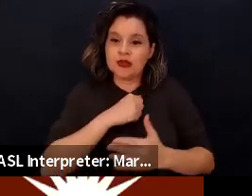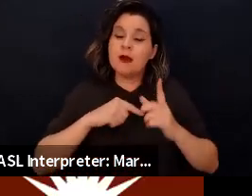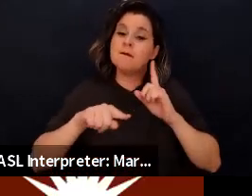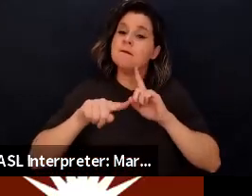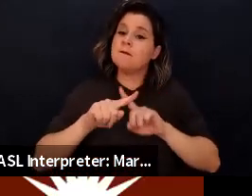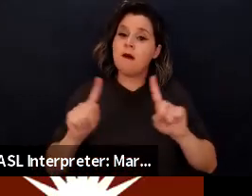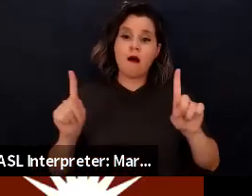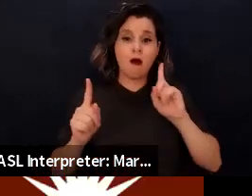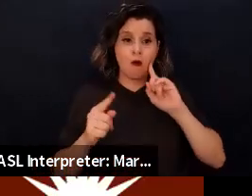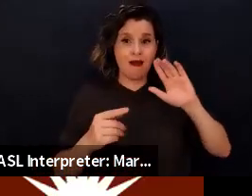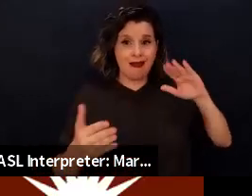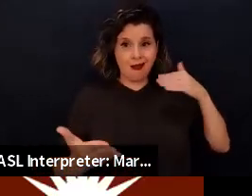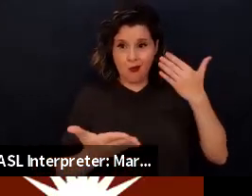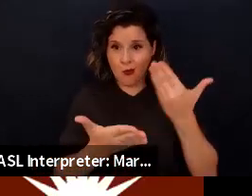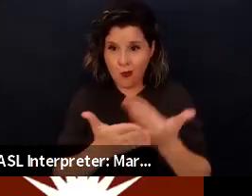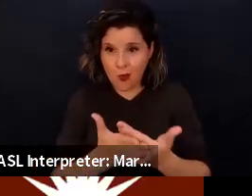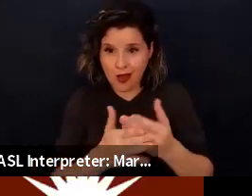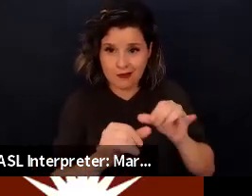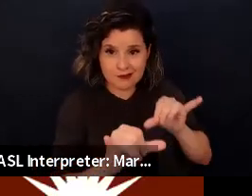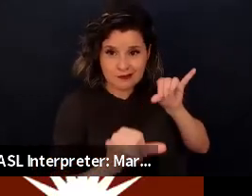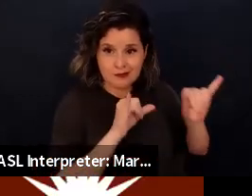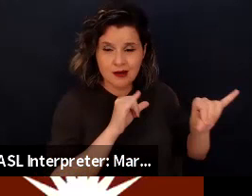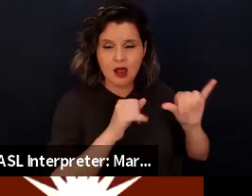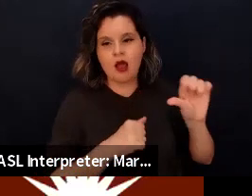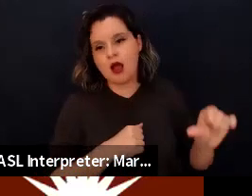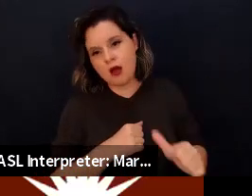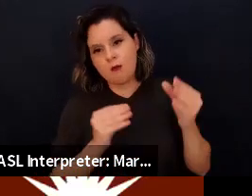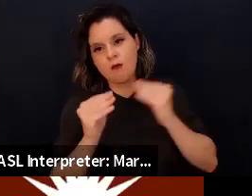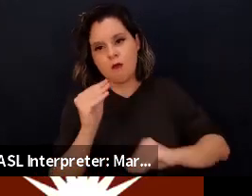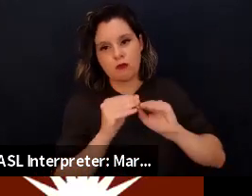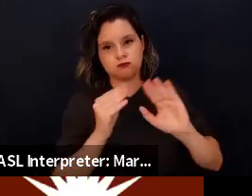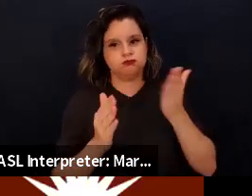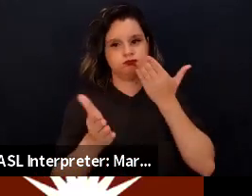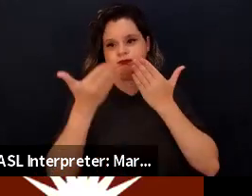que ya están detenidos, pues se enfrentan otra serie